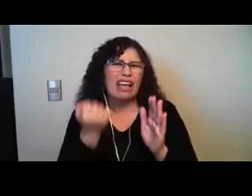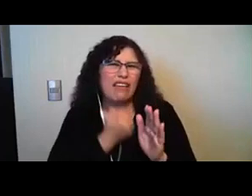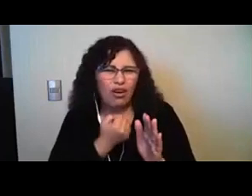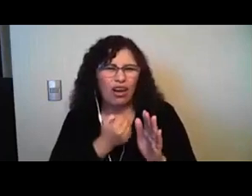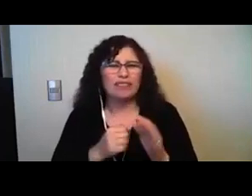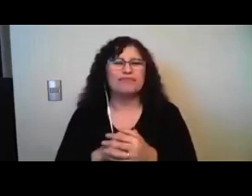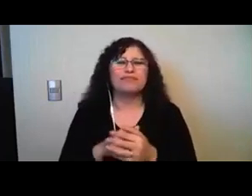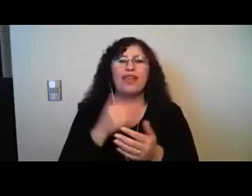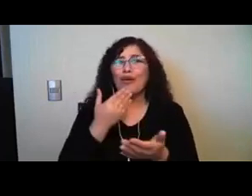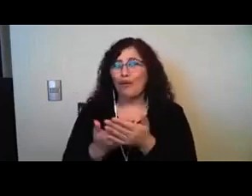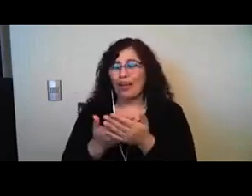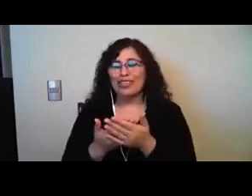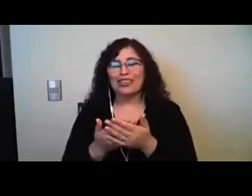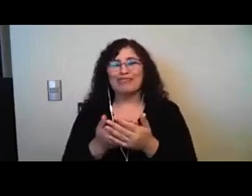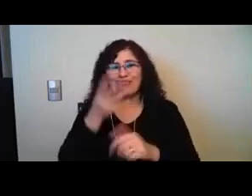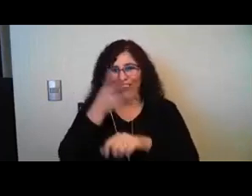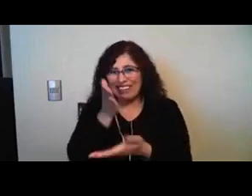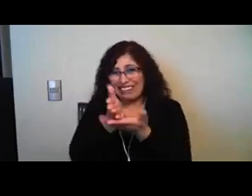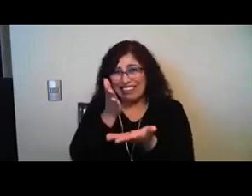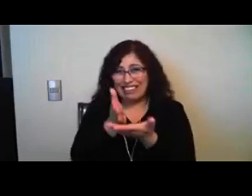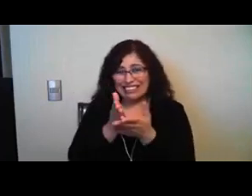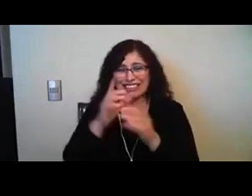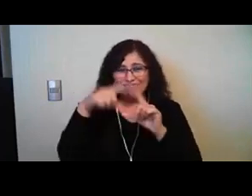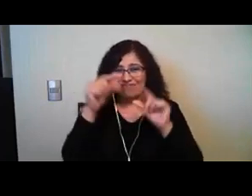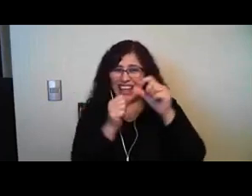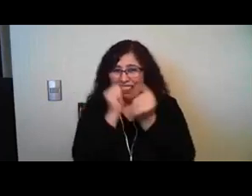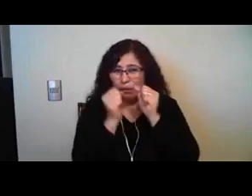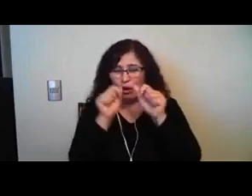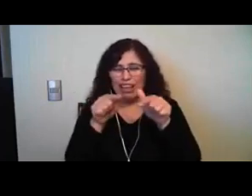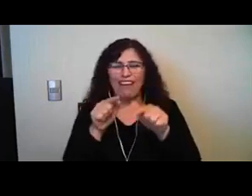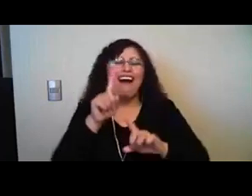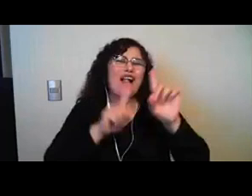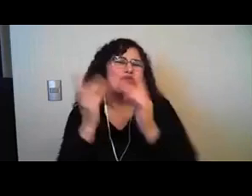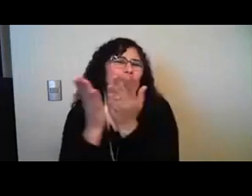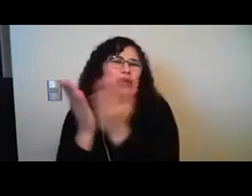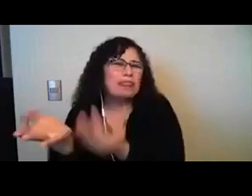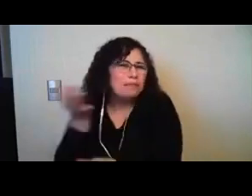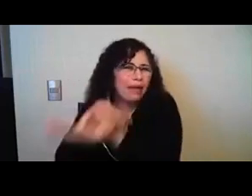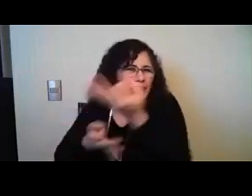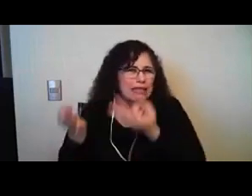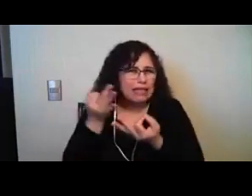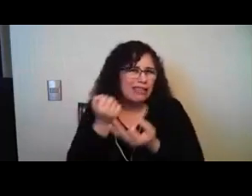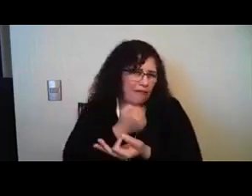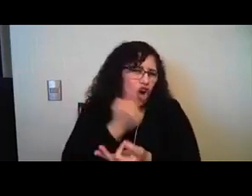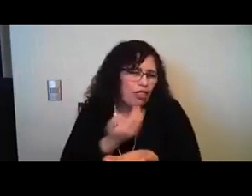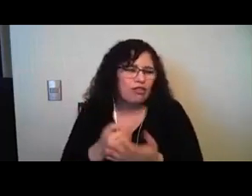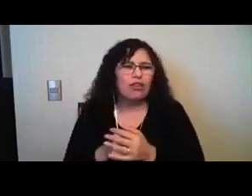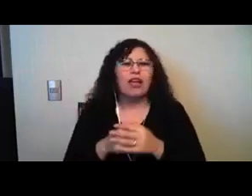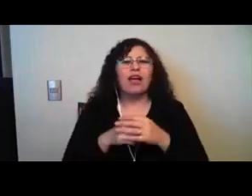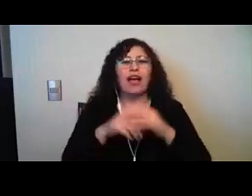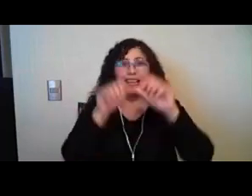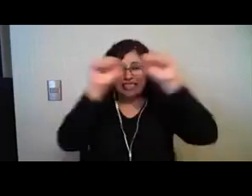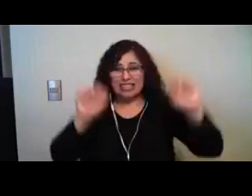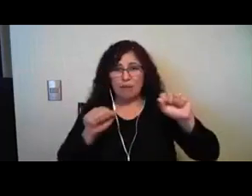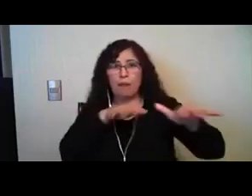se da la cátedra de neurología, que tienden a decirme que el sistema motor